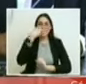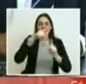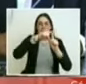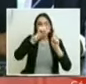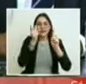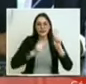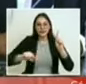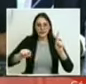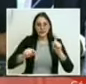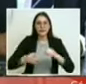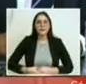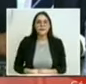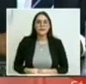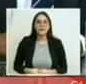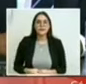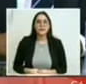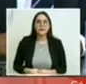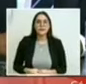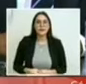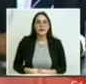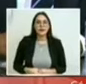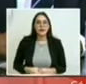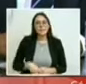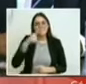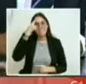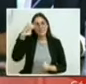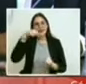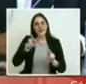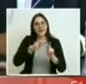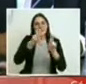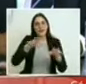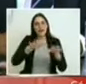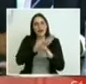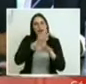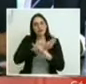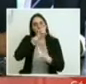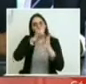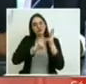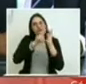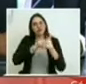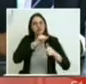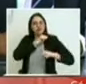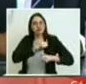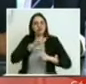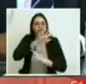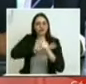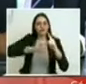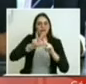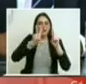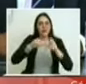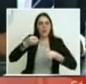los Estados Unidos Mexicanos en materia de reforma al Poder Judicial.